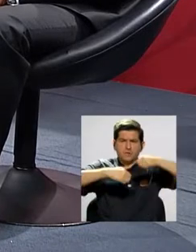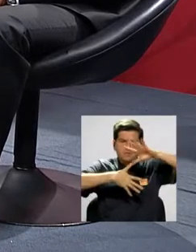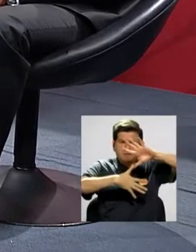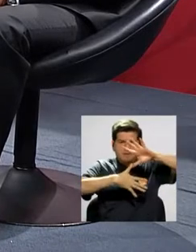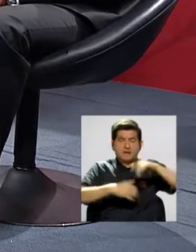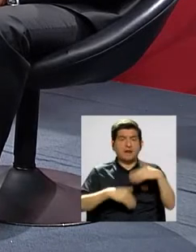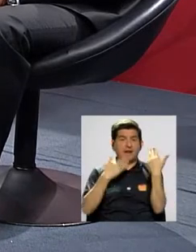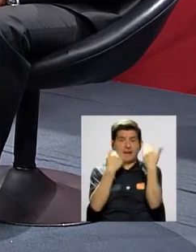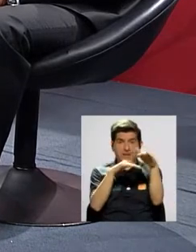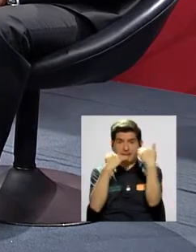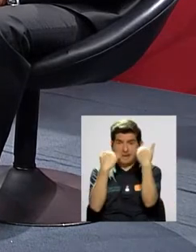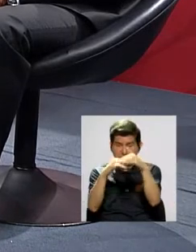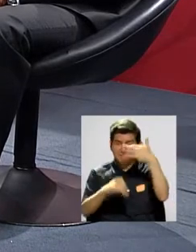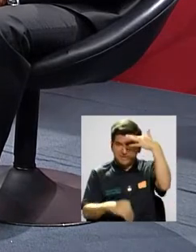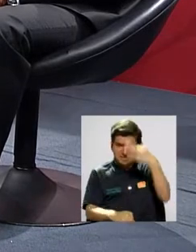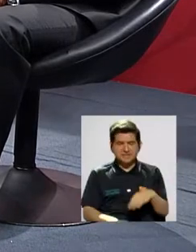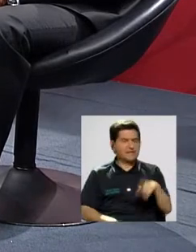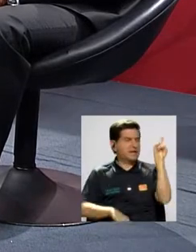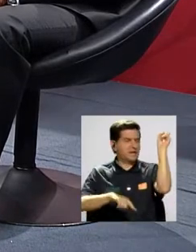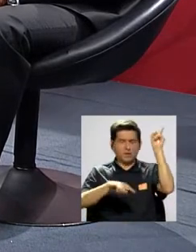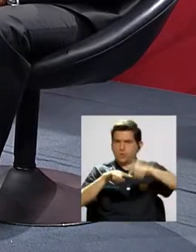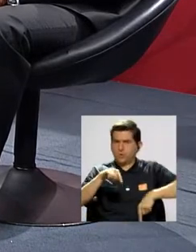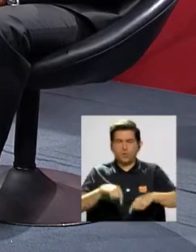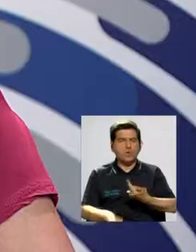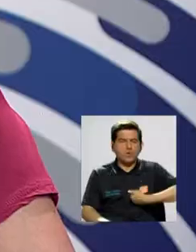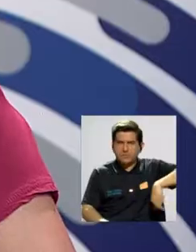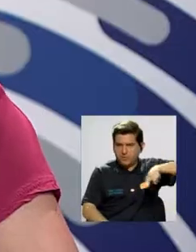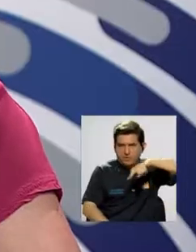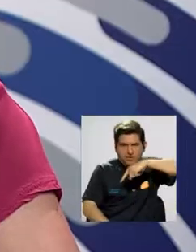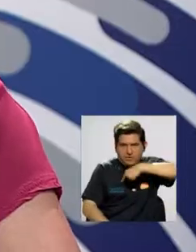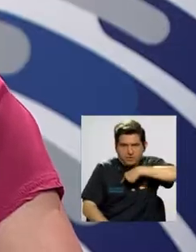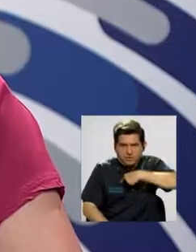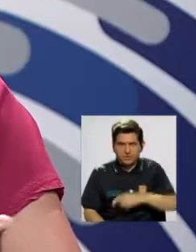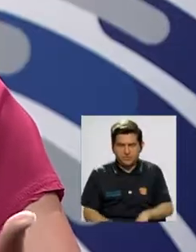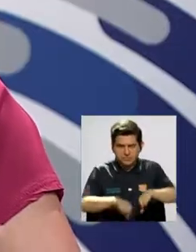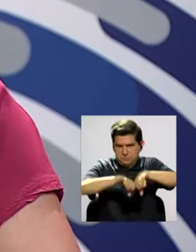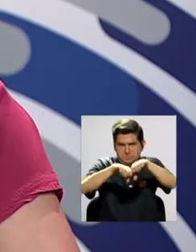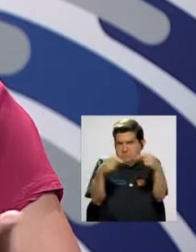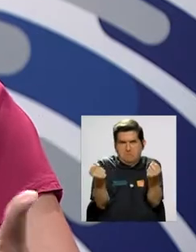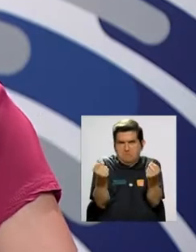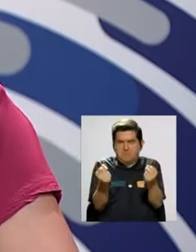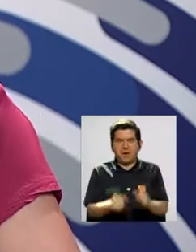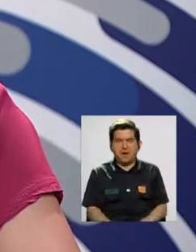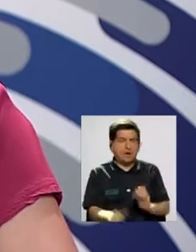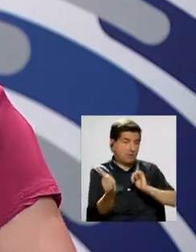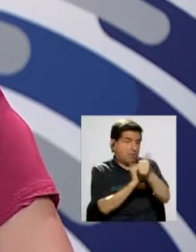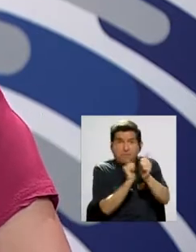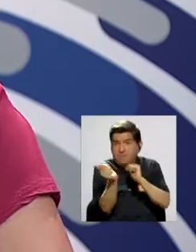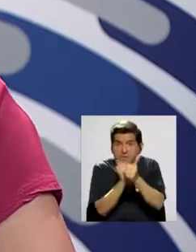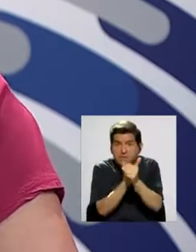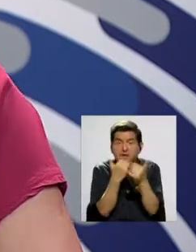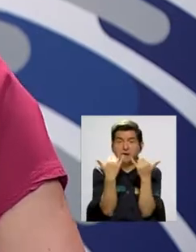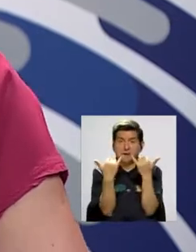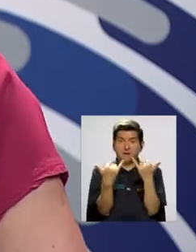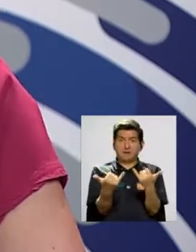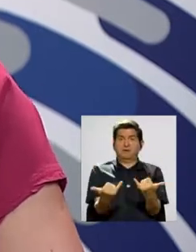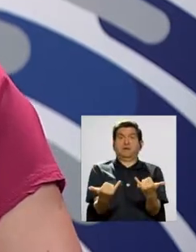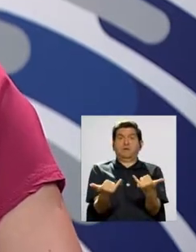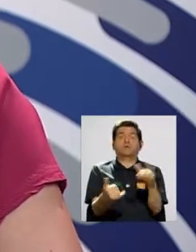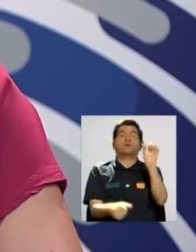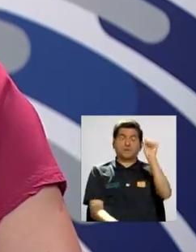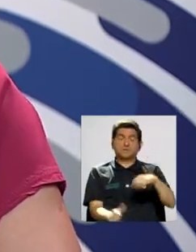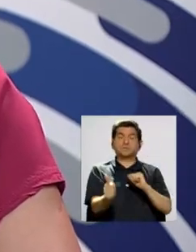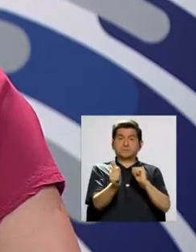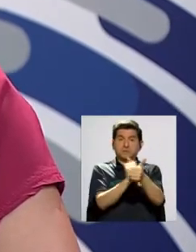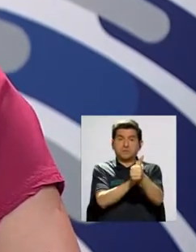esos límites que considerábamos imposibles de romper, de alguna manera, de pasar. En este caso se han